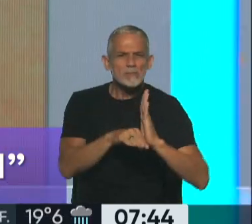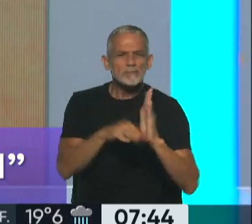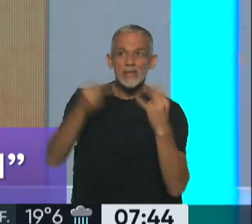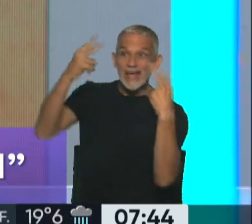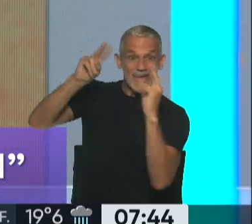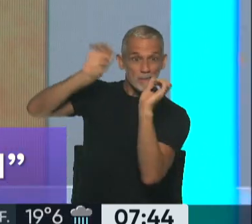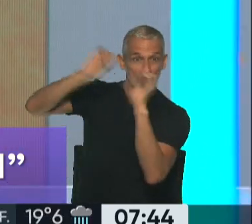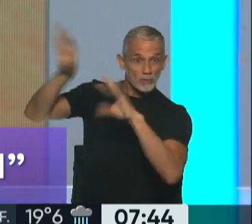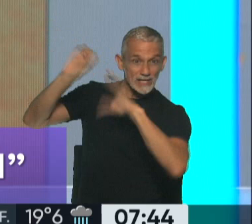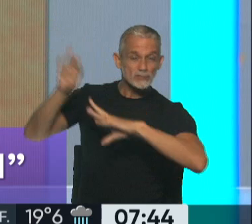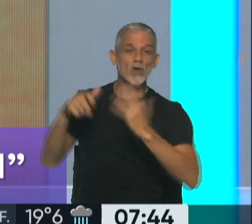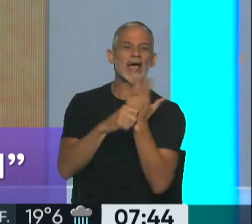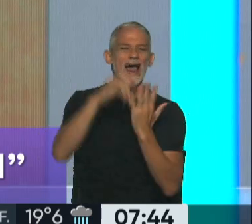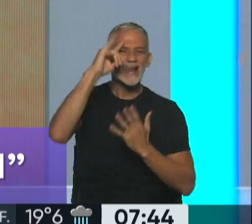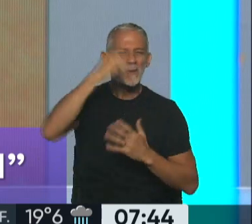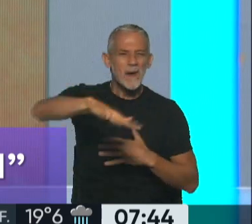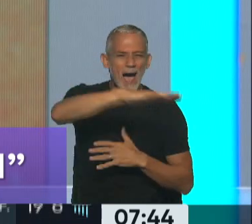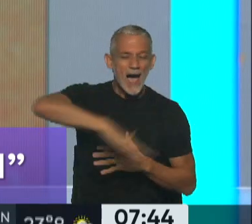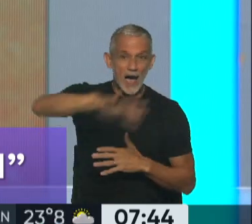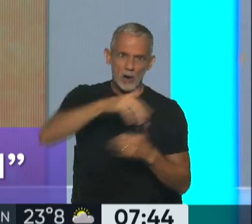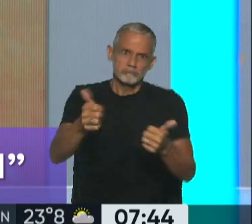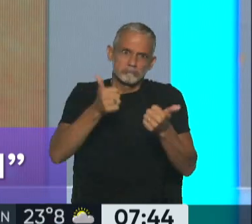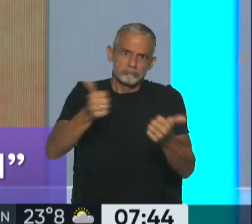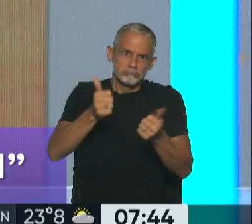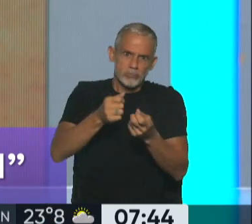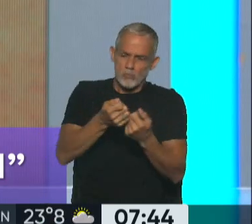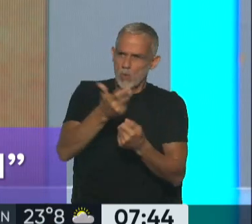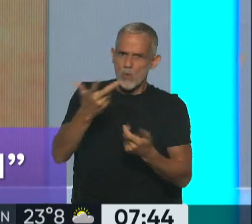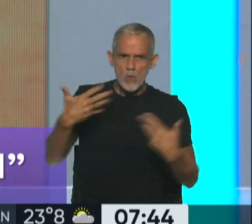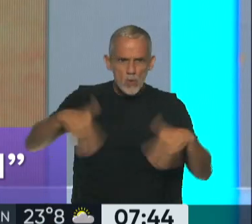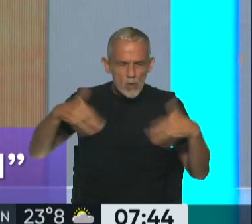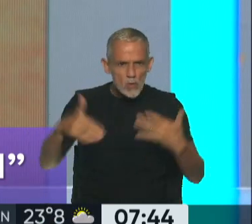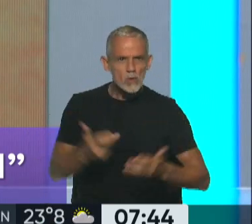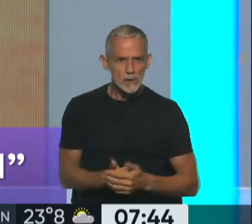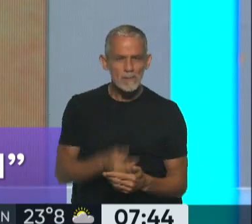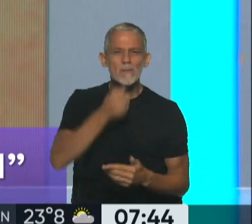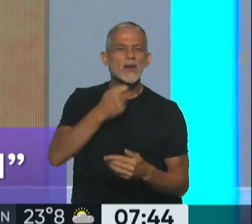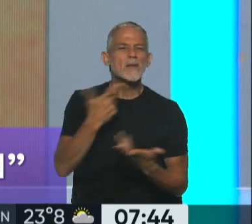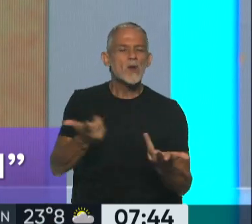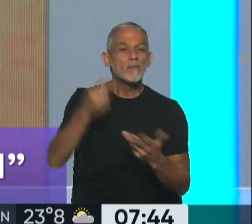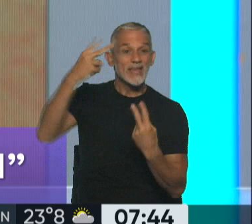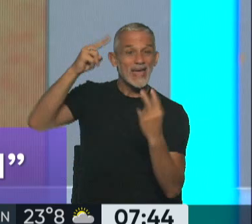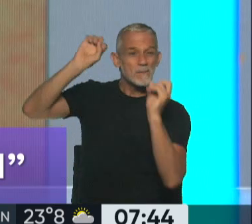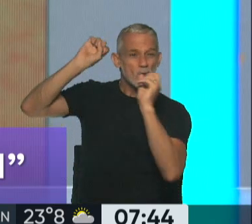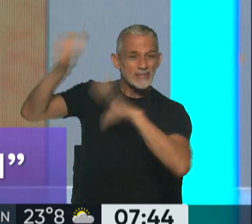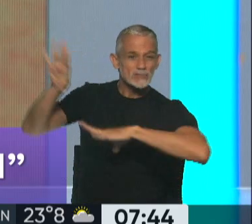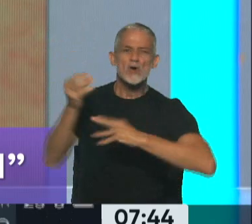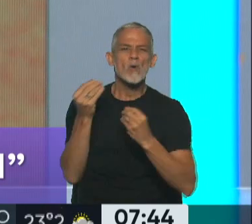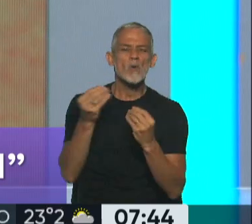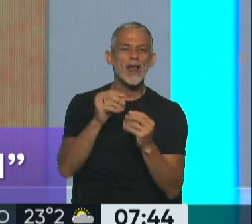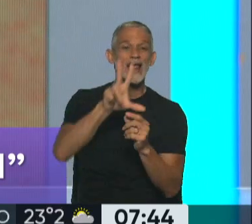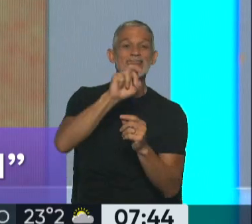exportación de carne bobina fueron muy buenos por por ejemplo el indicador de exportación es